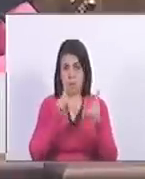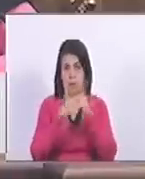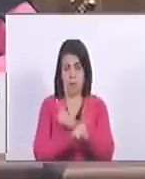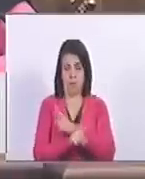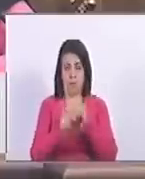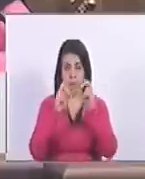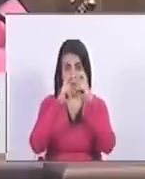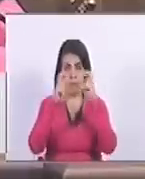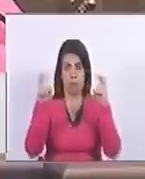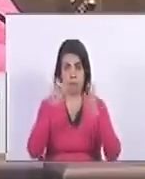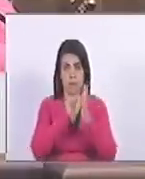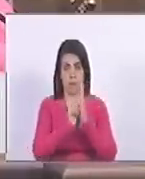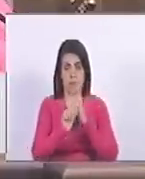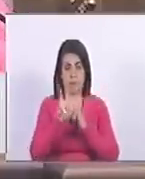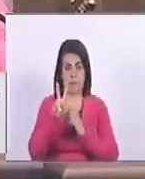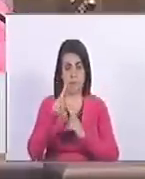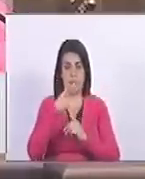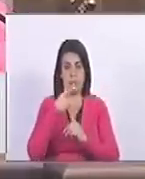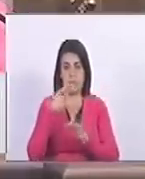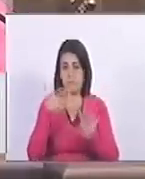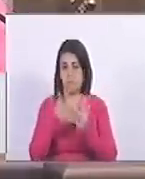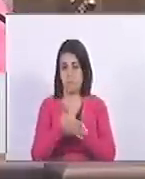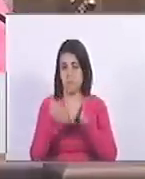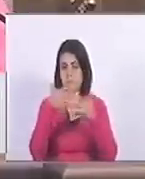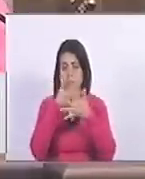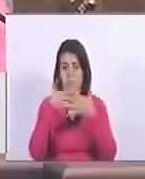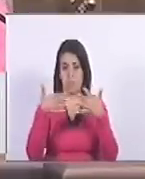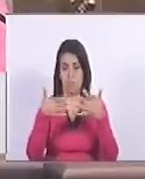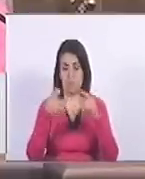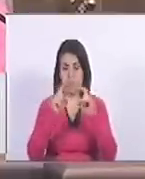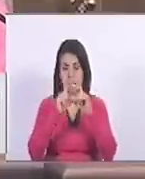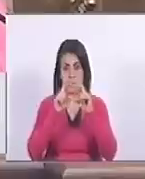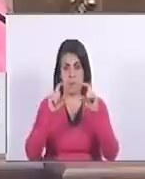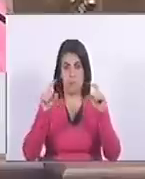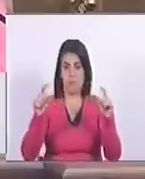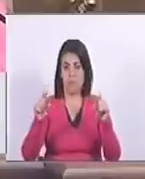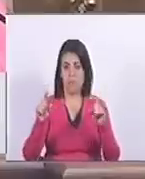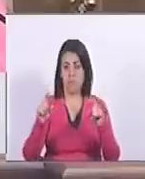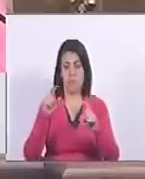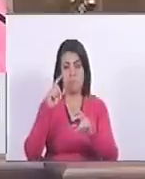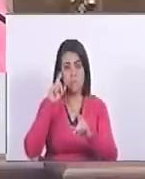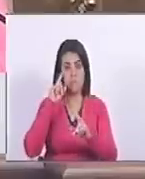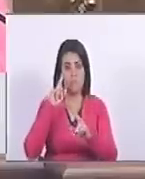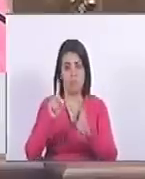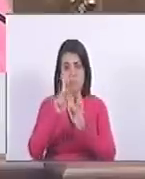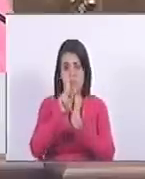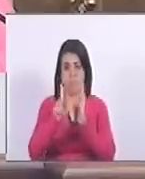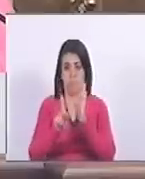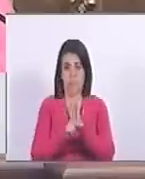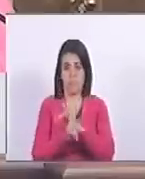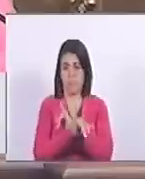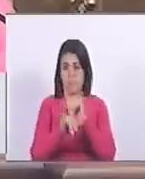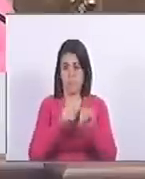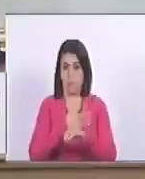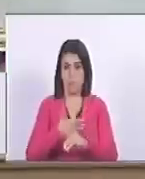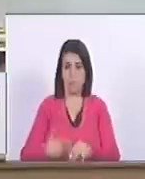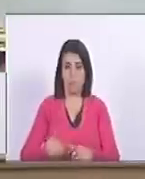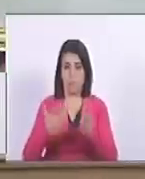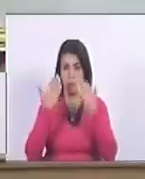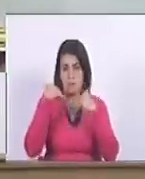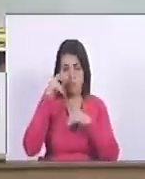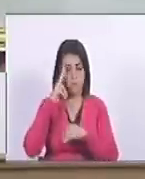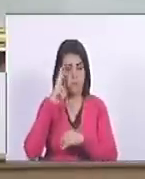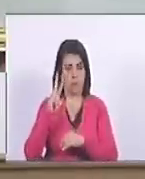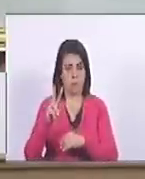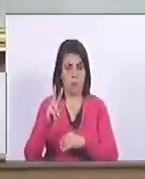el epígrafe del artículo 3, el cual queda redactado en los siguientes términos: epígrafe, principios. Es todo, presidente. En consideración